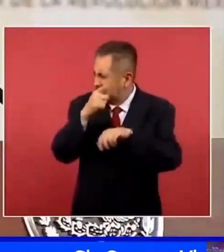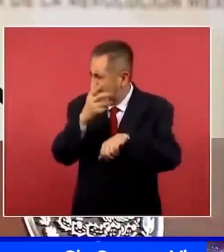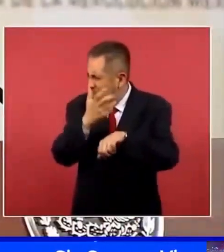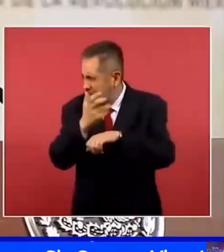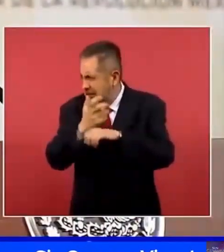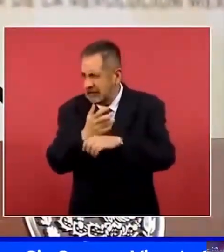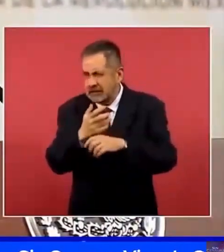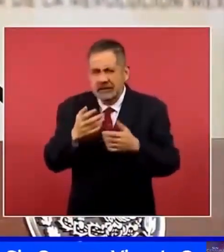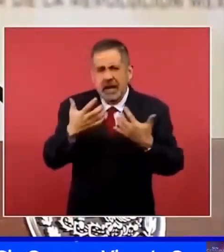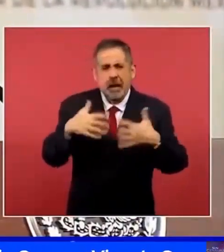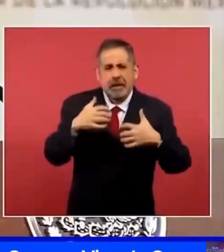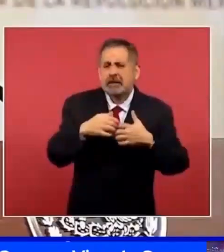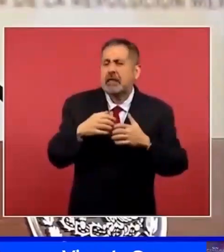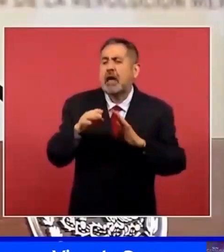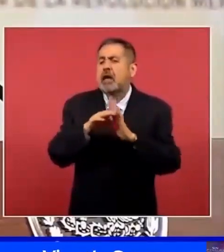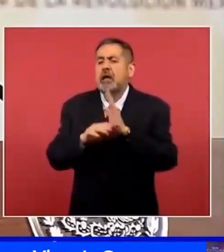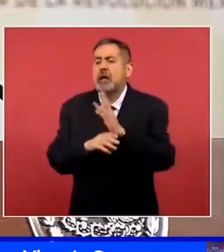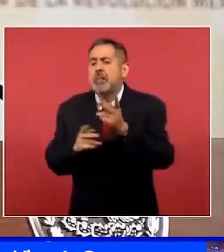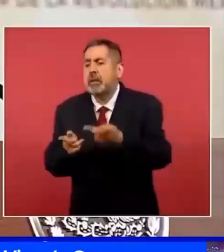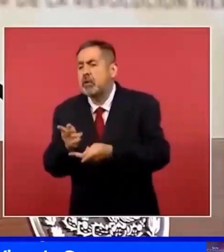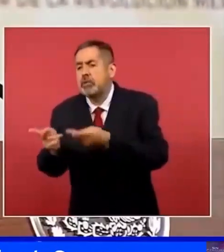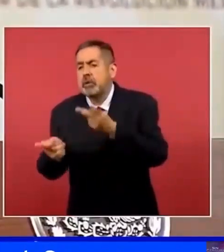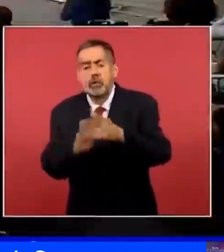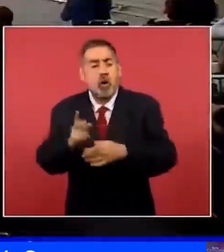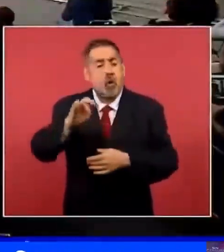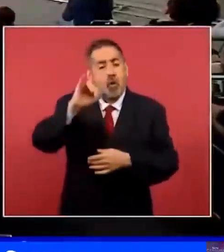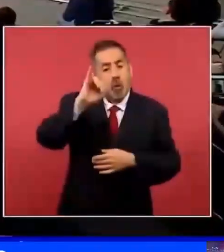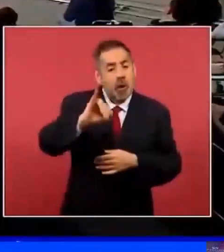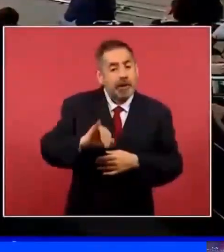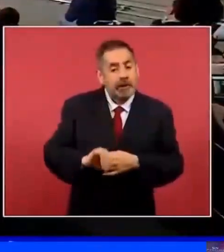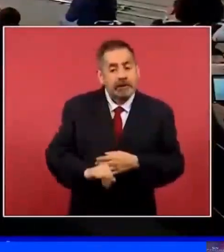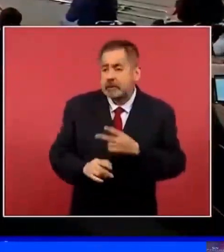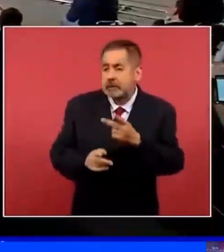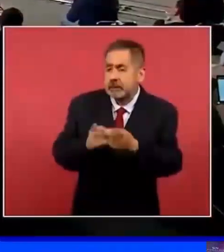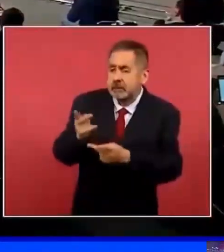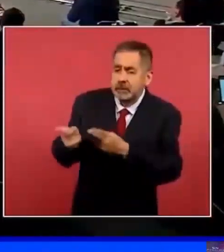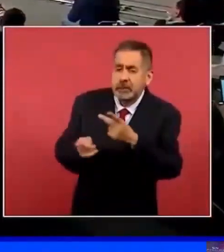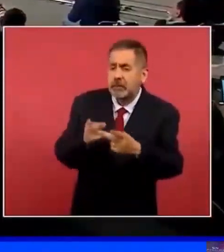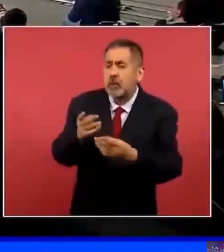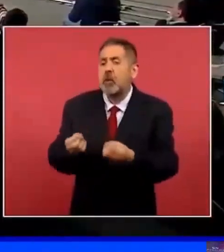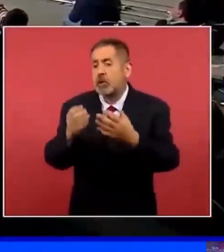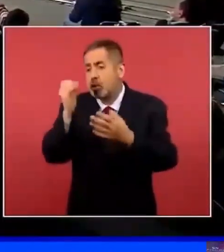Unidos, una empresa, todos los jueves.